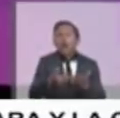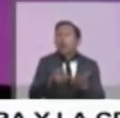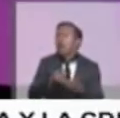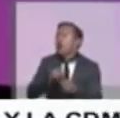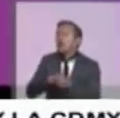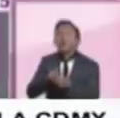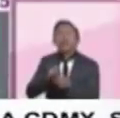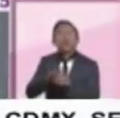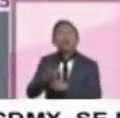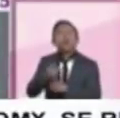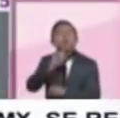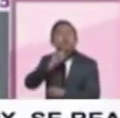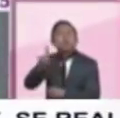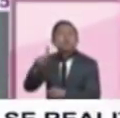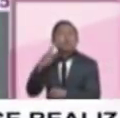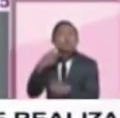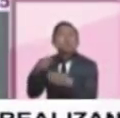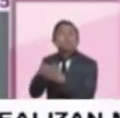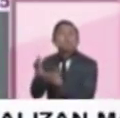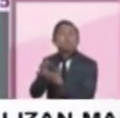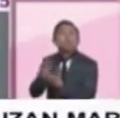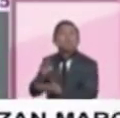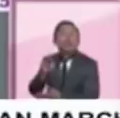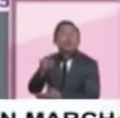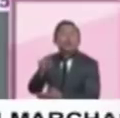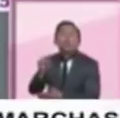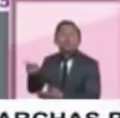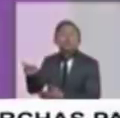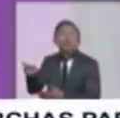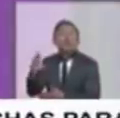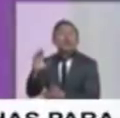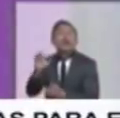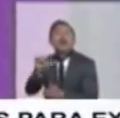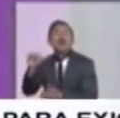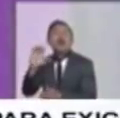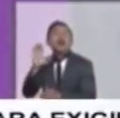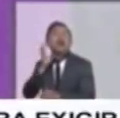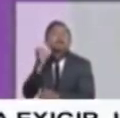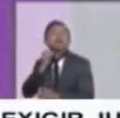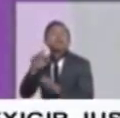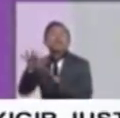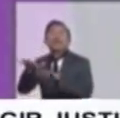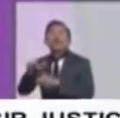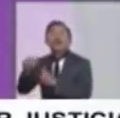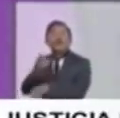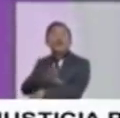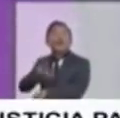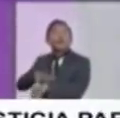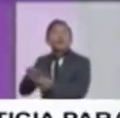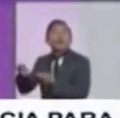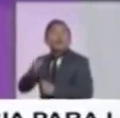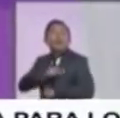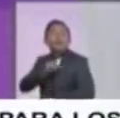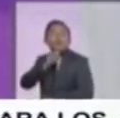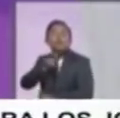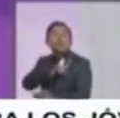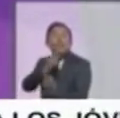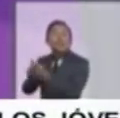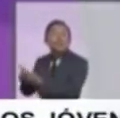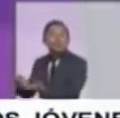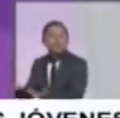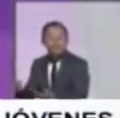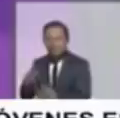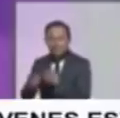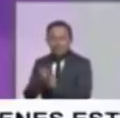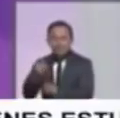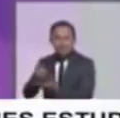voto que traen en nuestro modelo Poll of Polls y en la mayoría de las encuestas. Hay que bajarlo. Entonces, esa primera hora y 10, yo